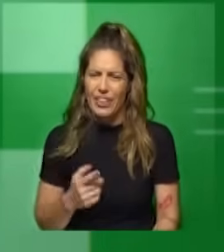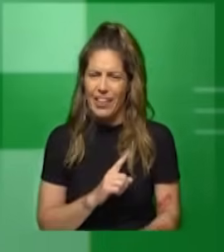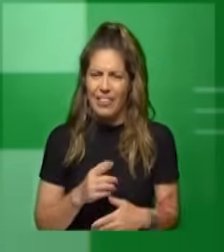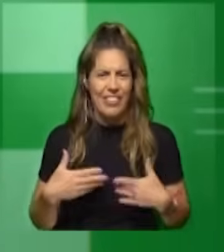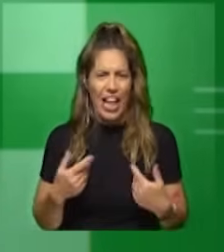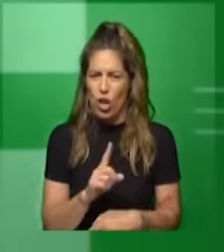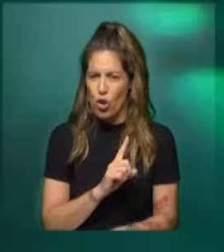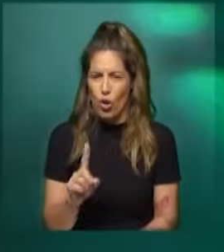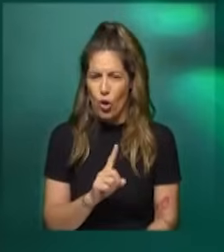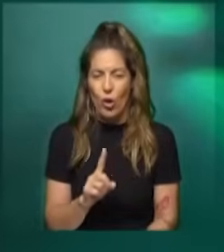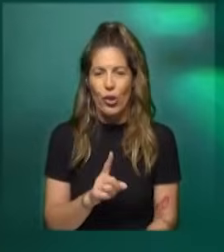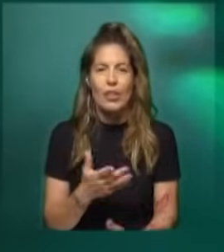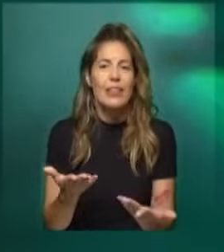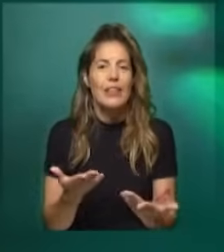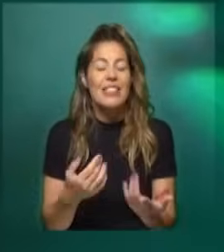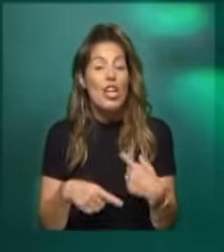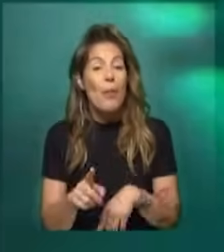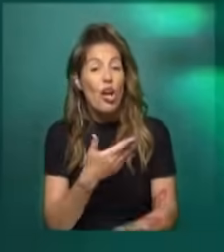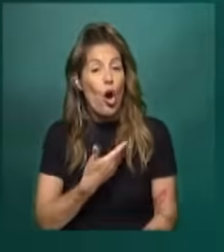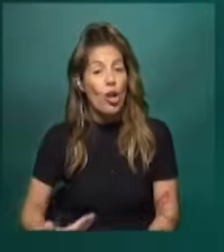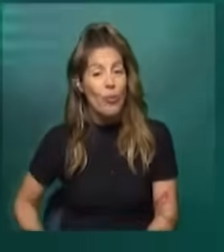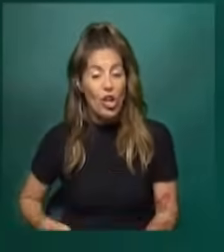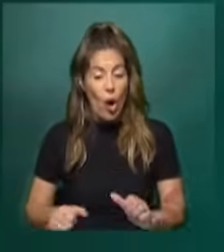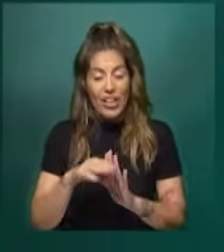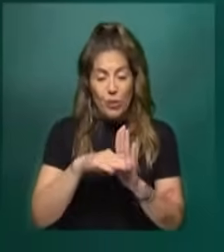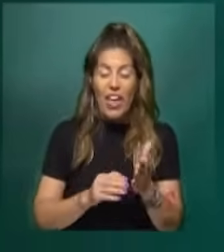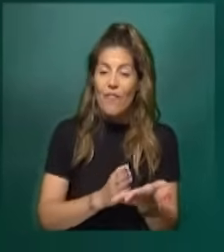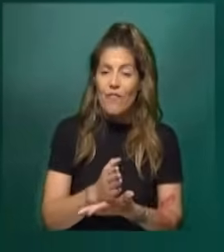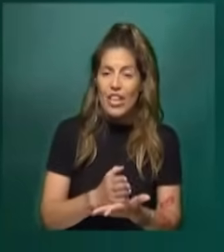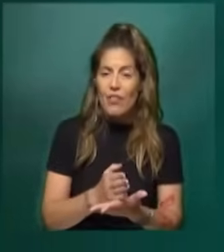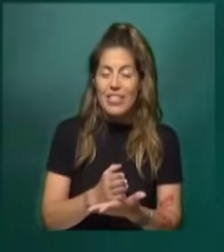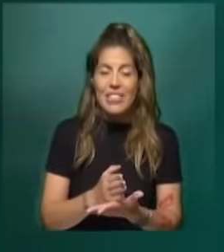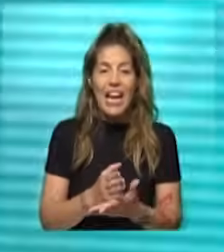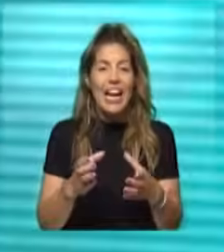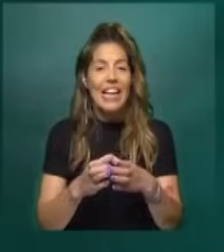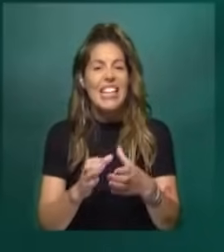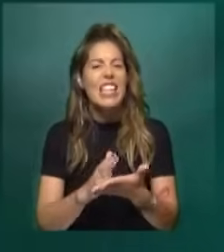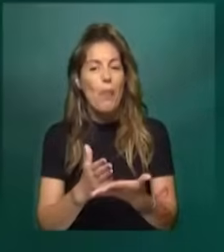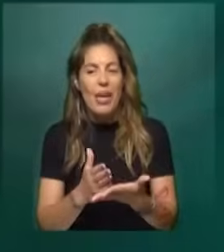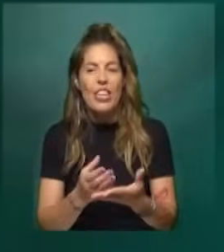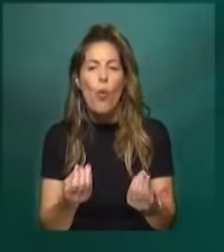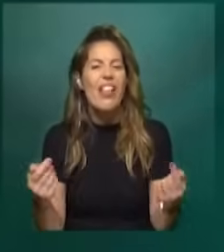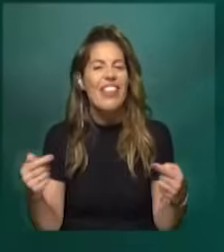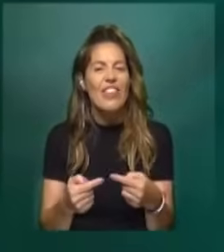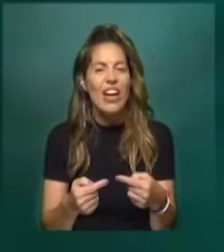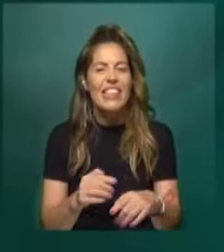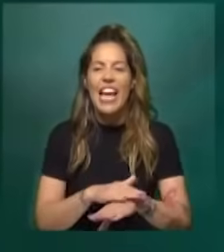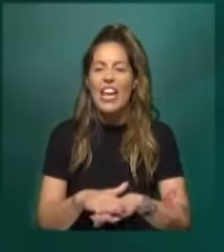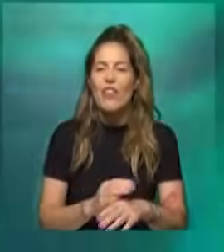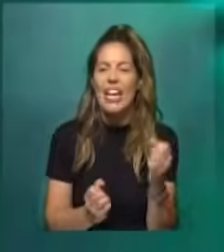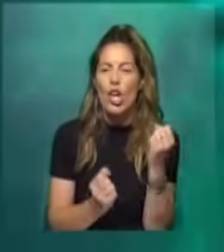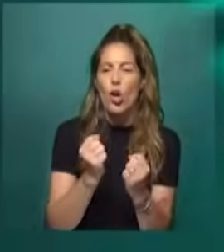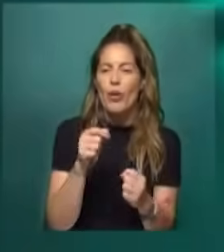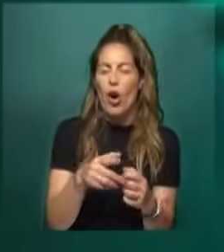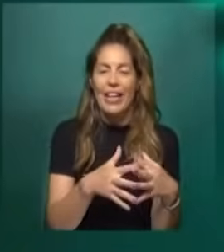económica. Sin embargo, el gobierno ha implementado medidas que benefician a la clase media. Bueno, ¿cuál es el debate por estas horas a nivel económico en Estados